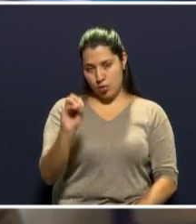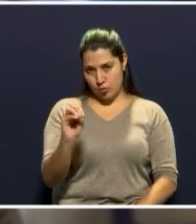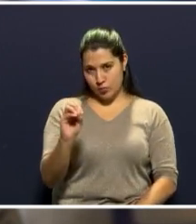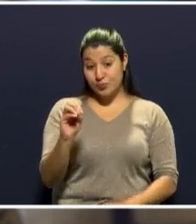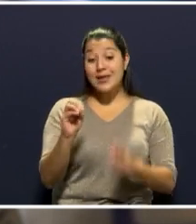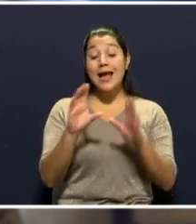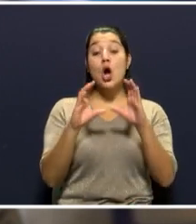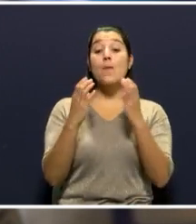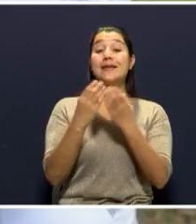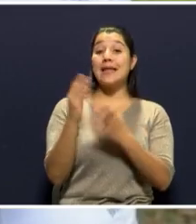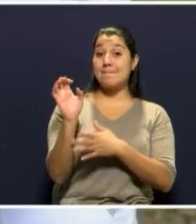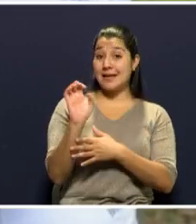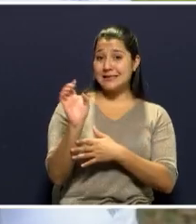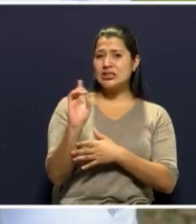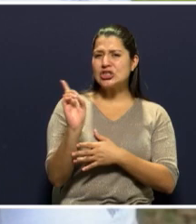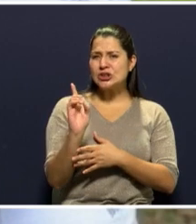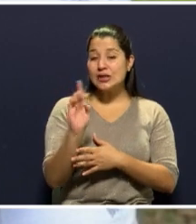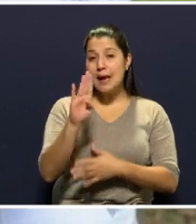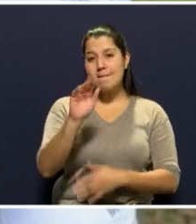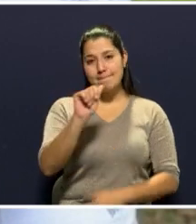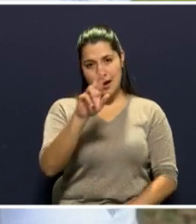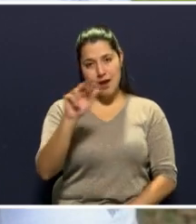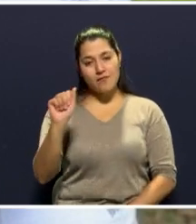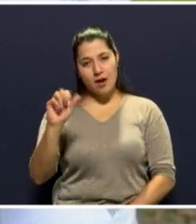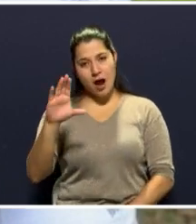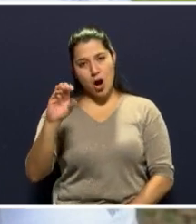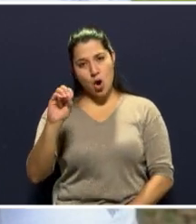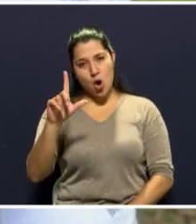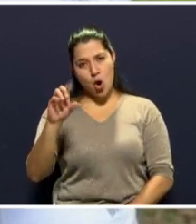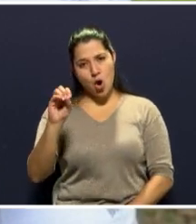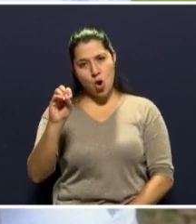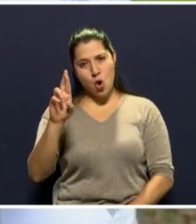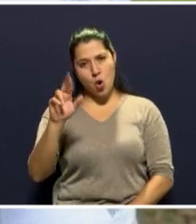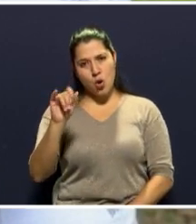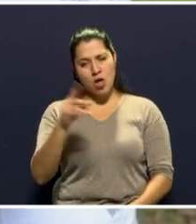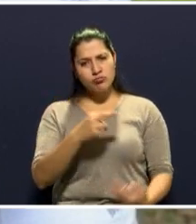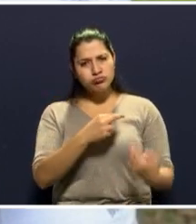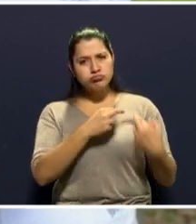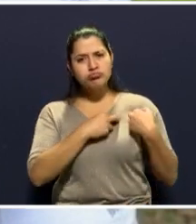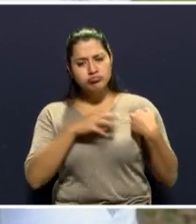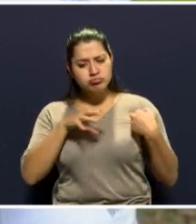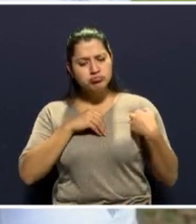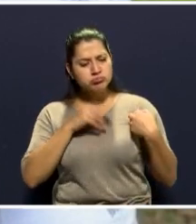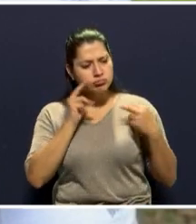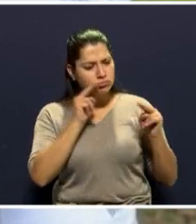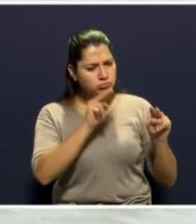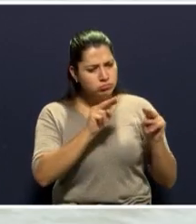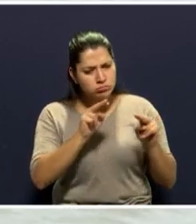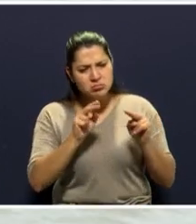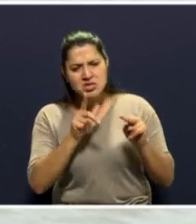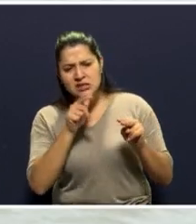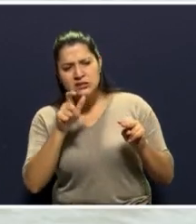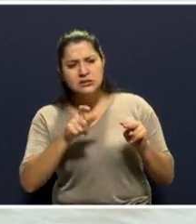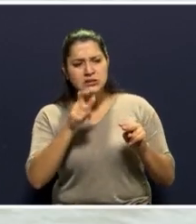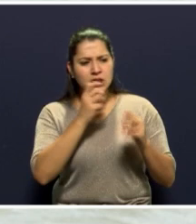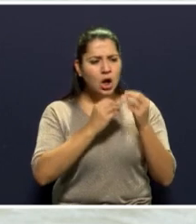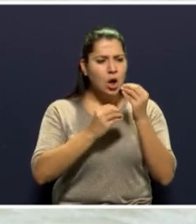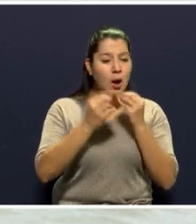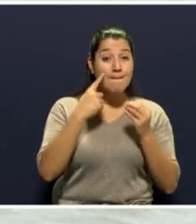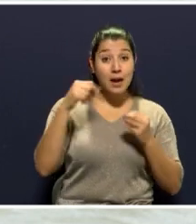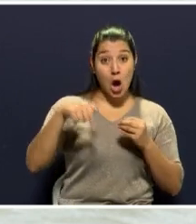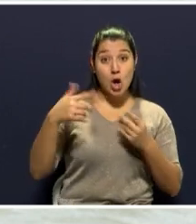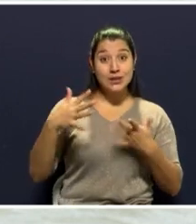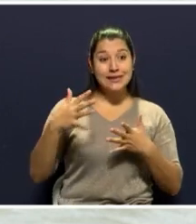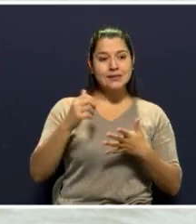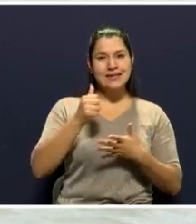tarea de identificar una a las familias de sus comunidades para suministrar las ayudas con alimentos y equipos de limpieza a